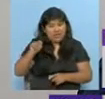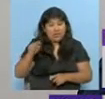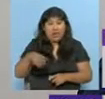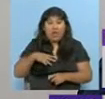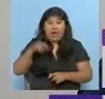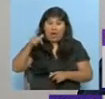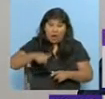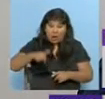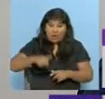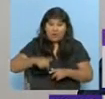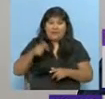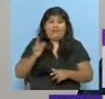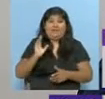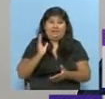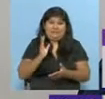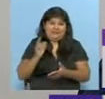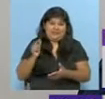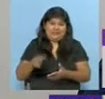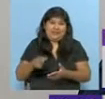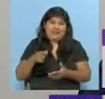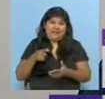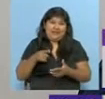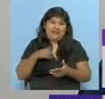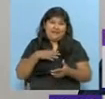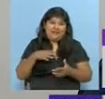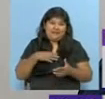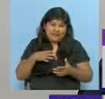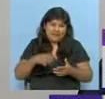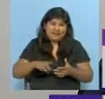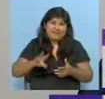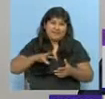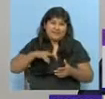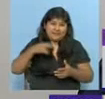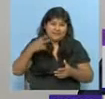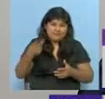informaron, existen pendientes